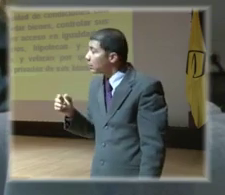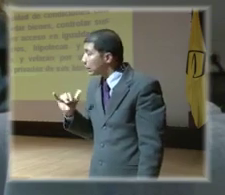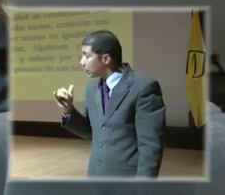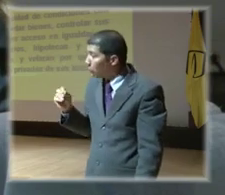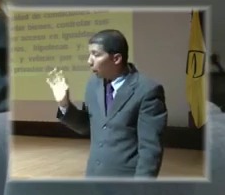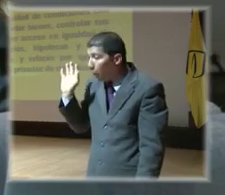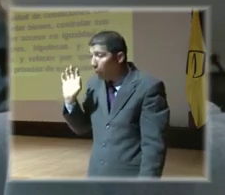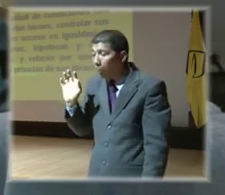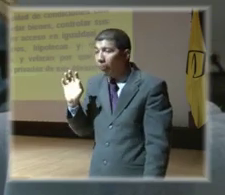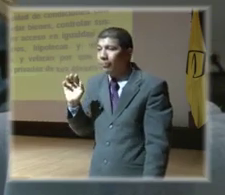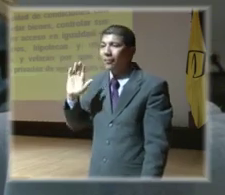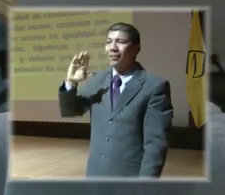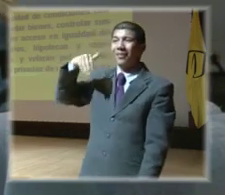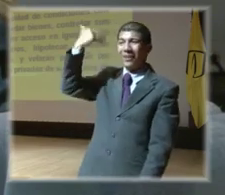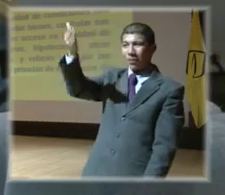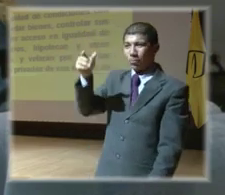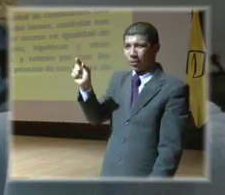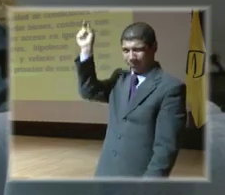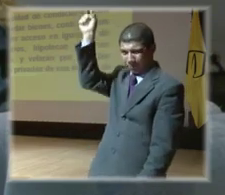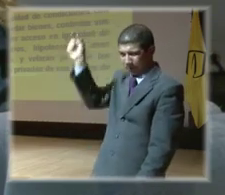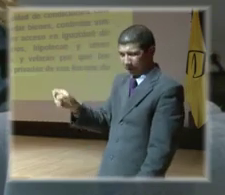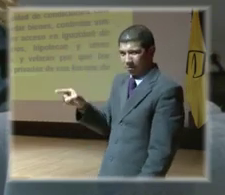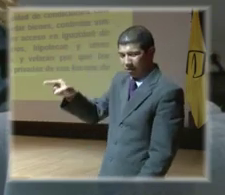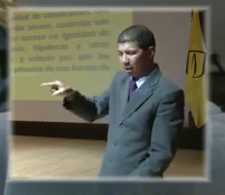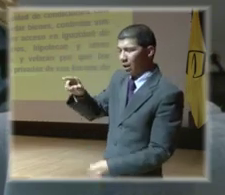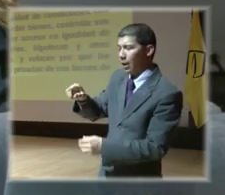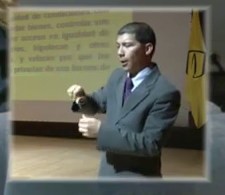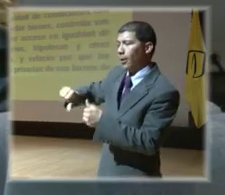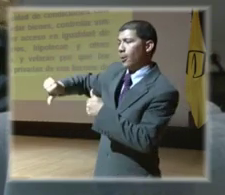ejerce el rol de curador, curadores en, ¿se dice aquí?